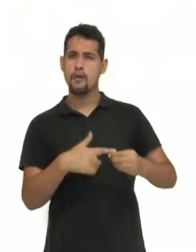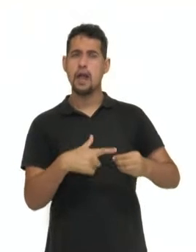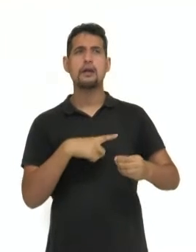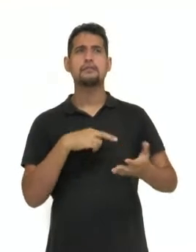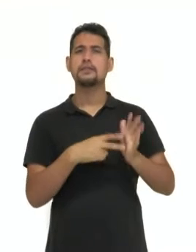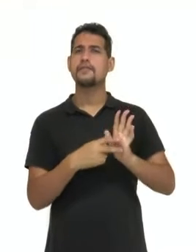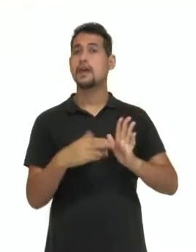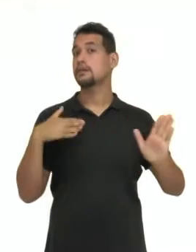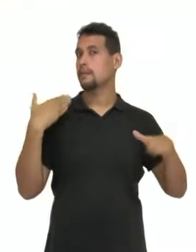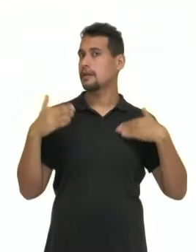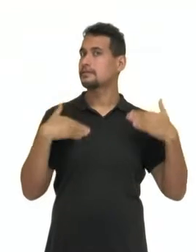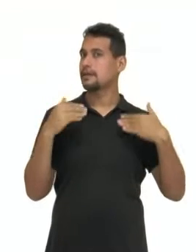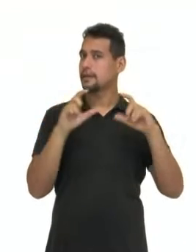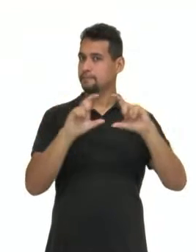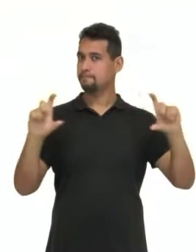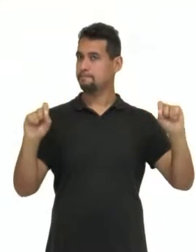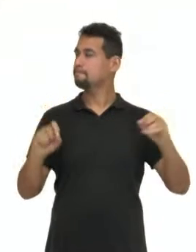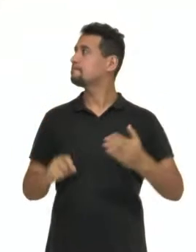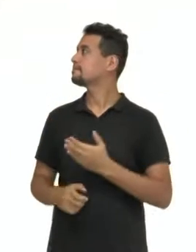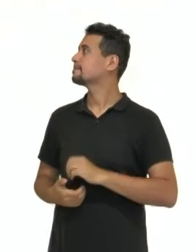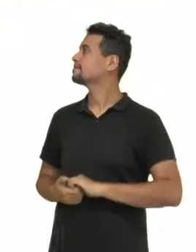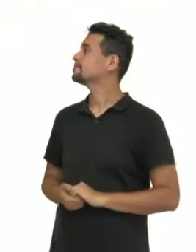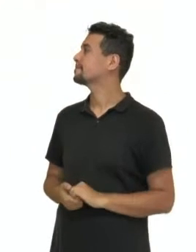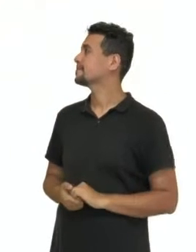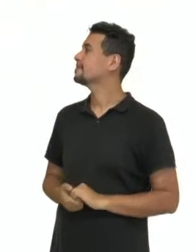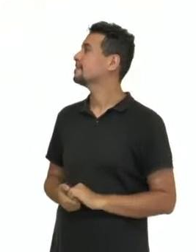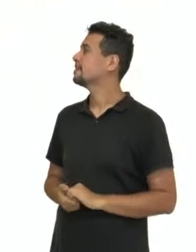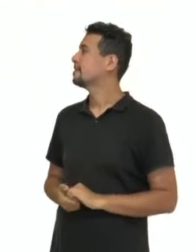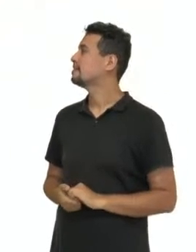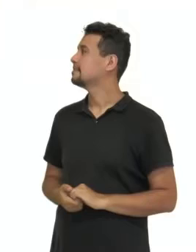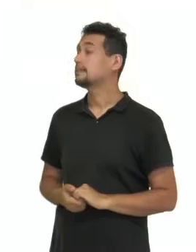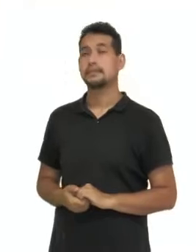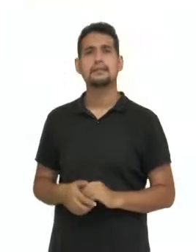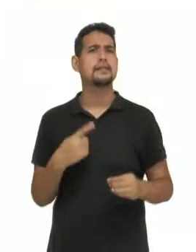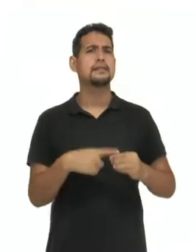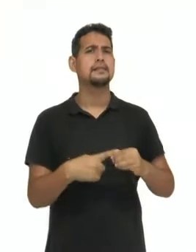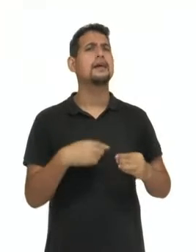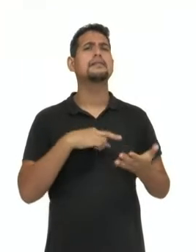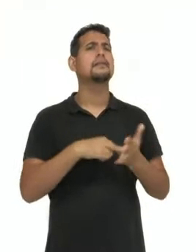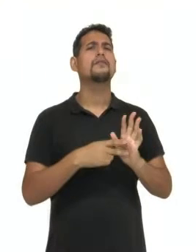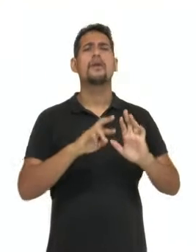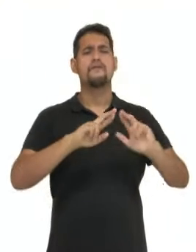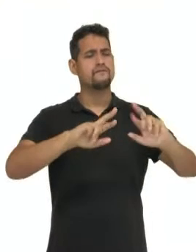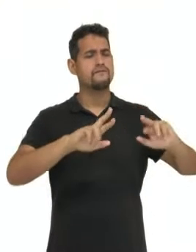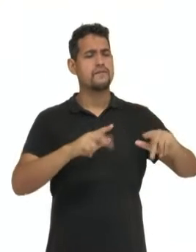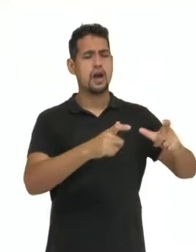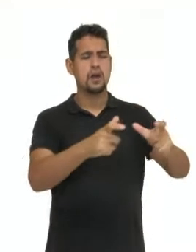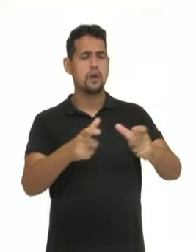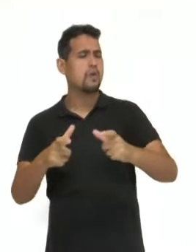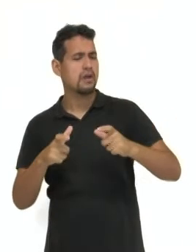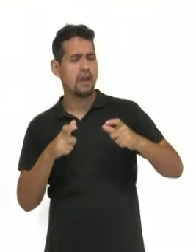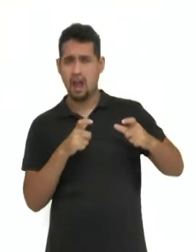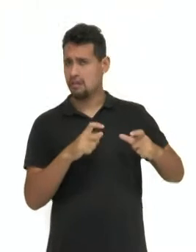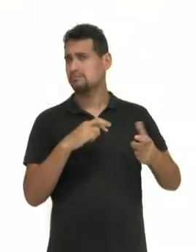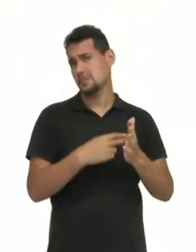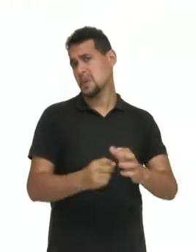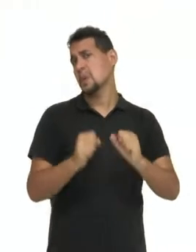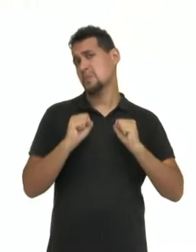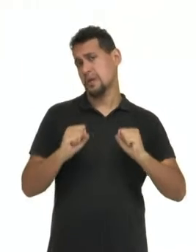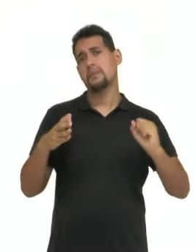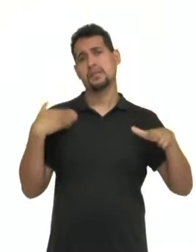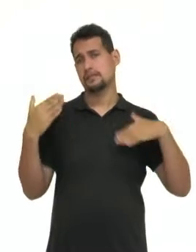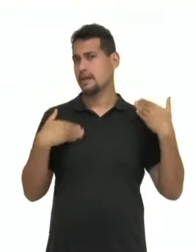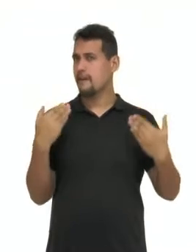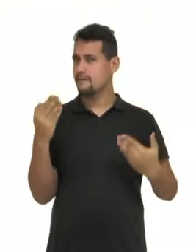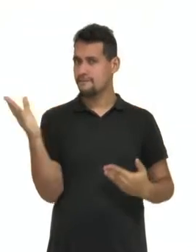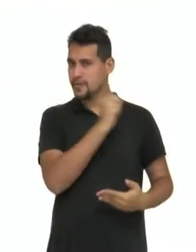considerar turísticos. Em uma cidade existem muitos espaços que podem considerar-se turísticos.